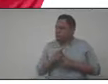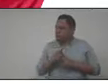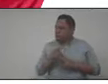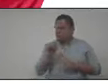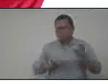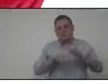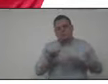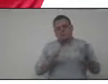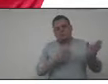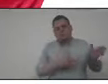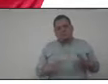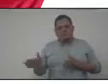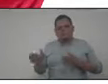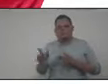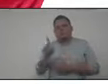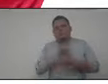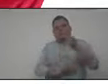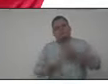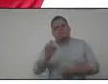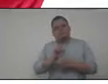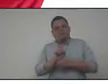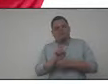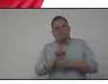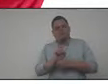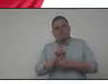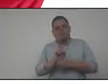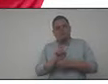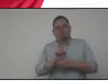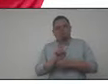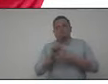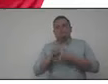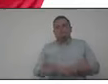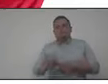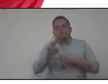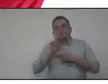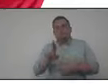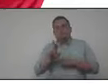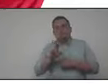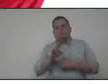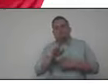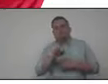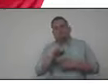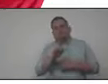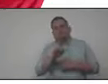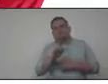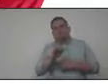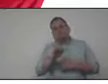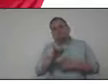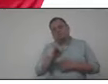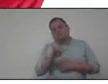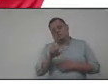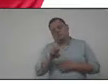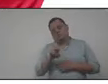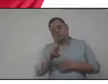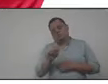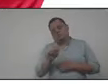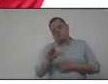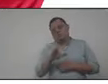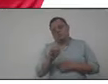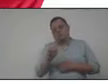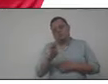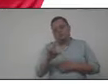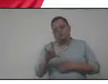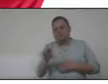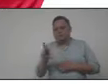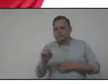de planeación. El año pasado tuve el honor de tener a la doctora Dioneira Bustos Caballeros frente a esta área, y